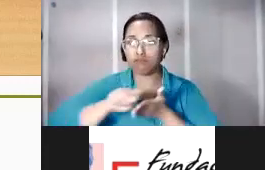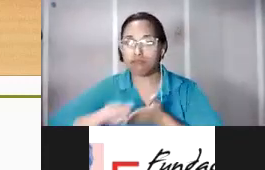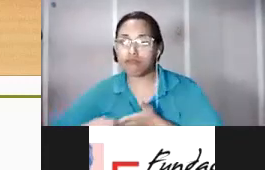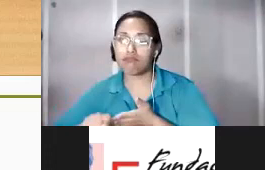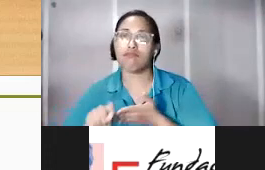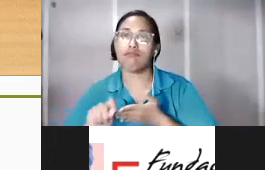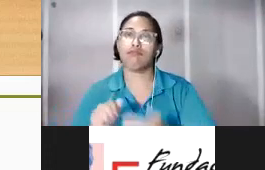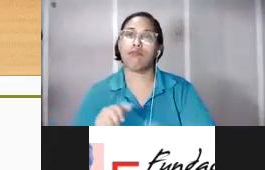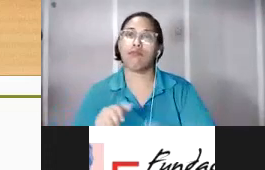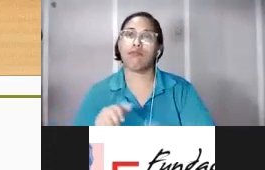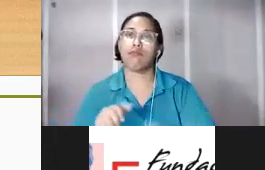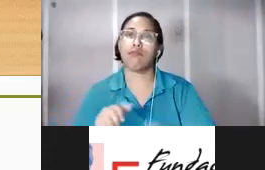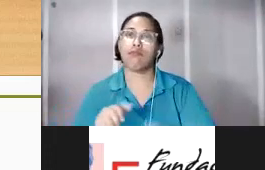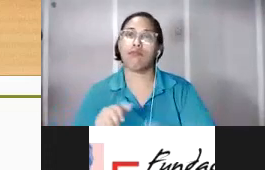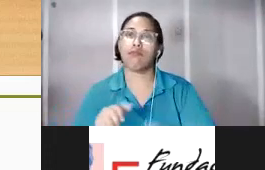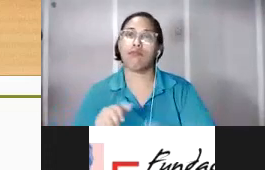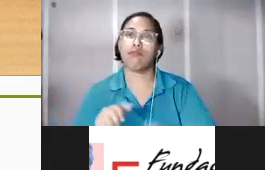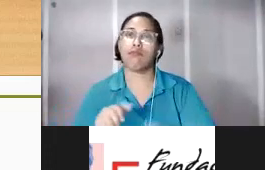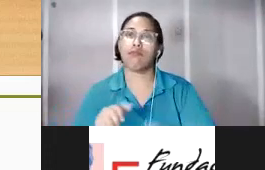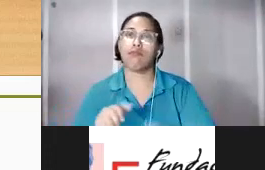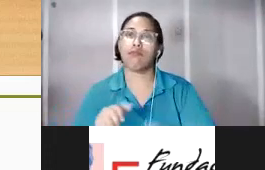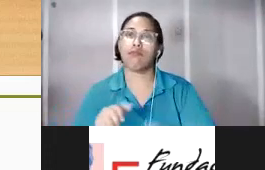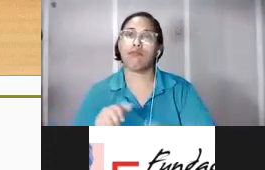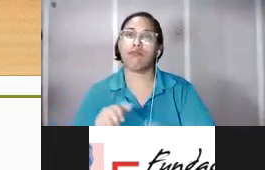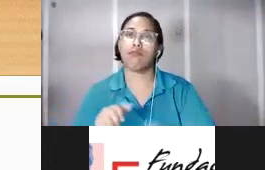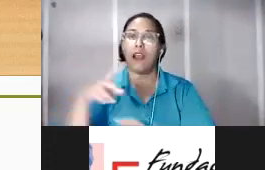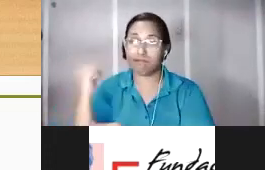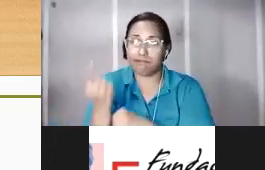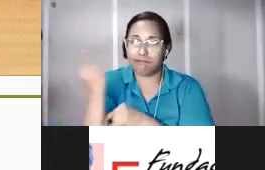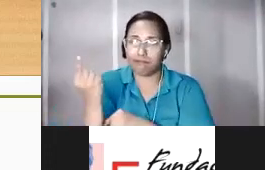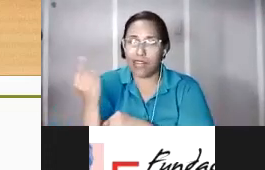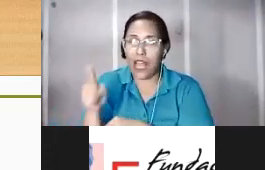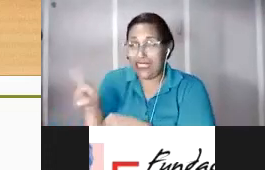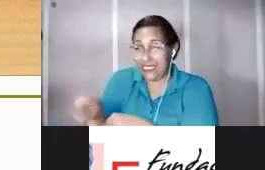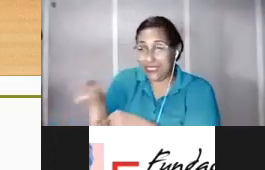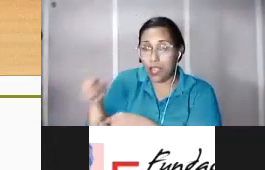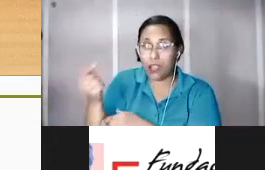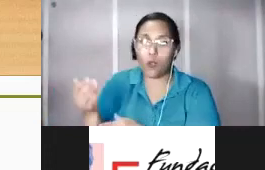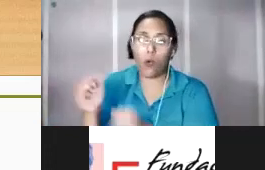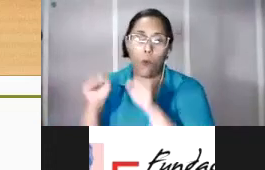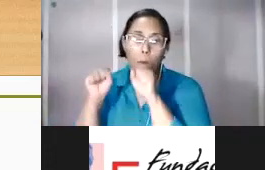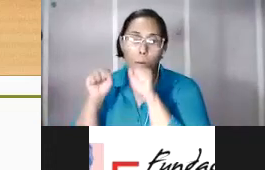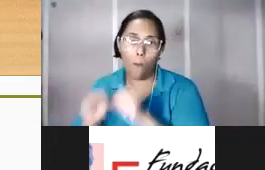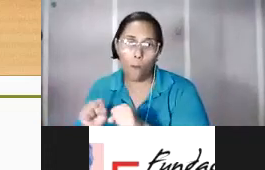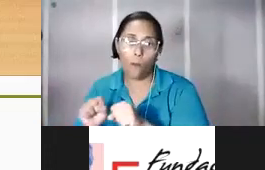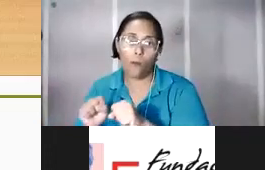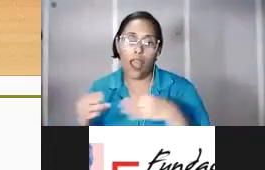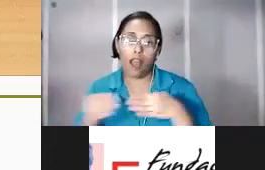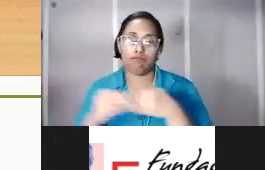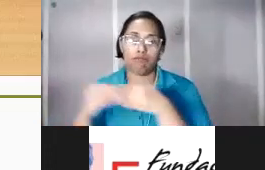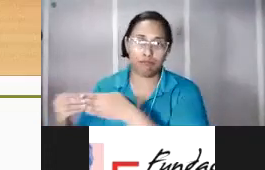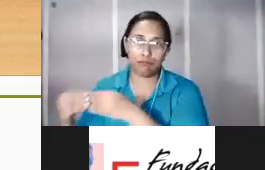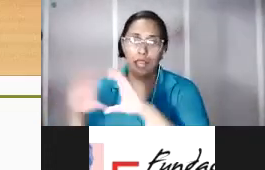rubri paternalista, entendía que solo la élite